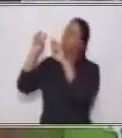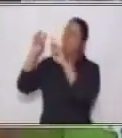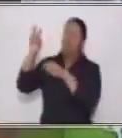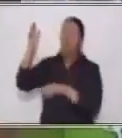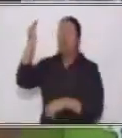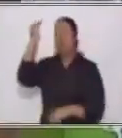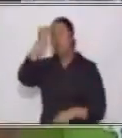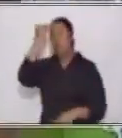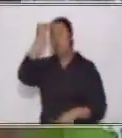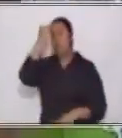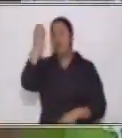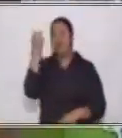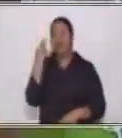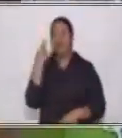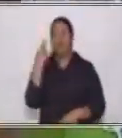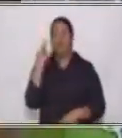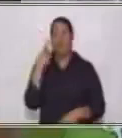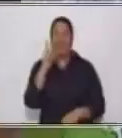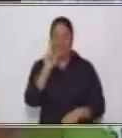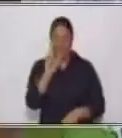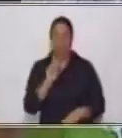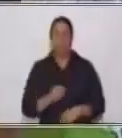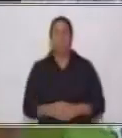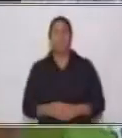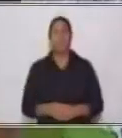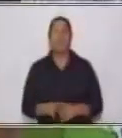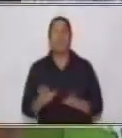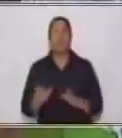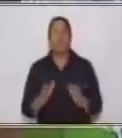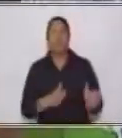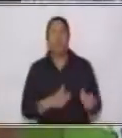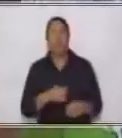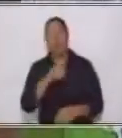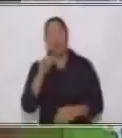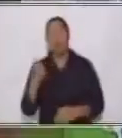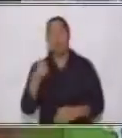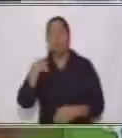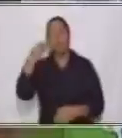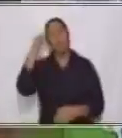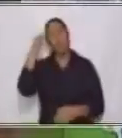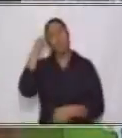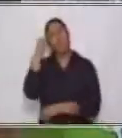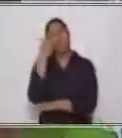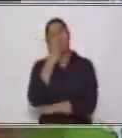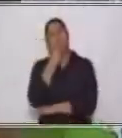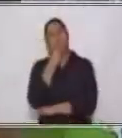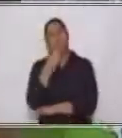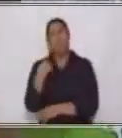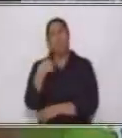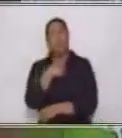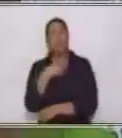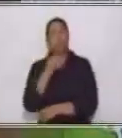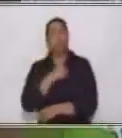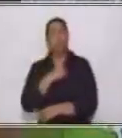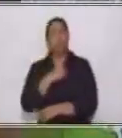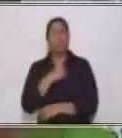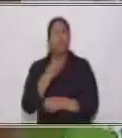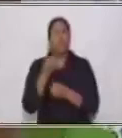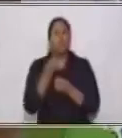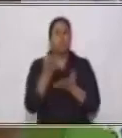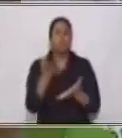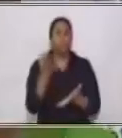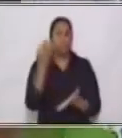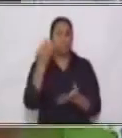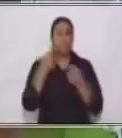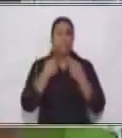de un pensamiento. Por ejemplo, si queremos propagar alguna idea acerca de